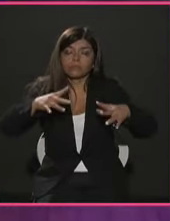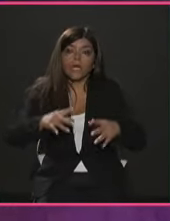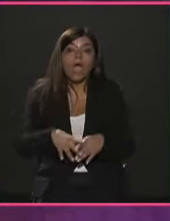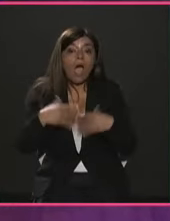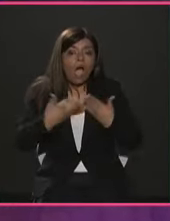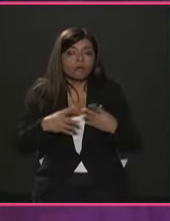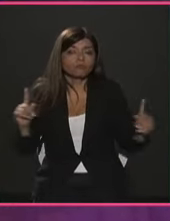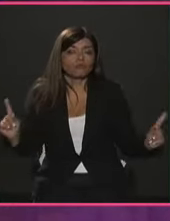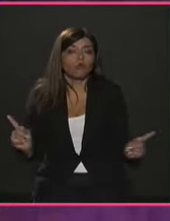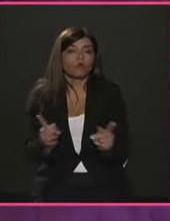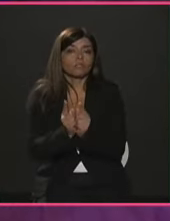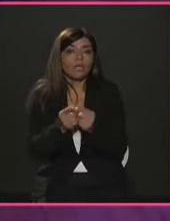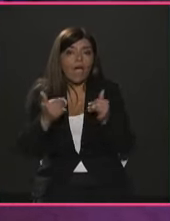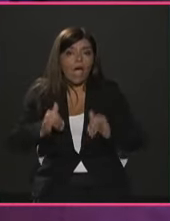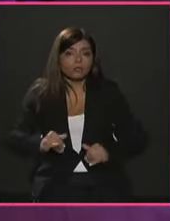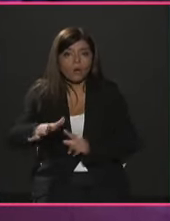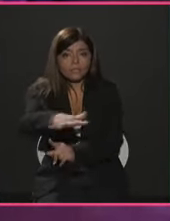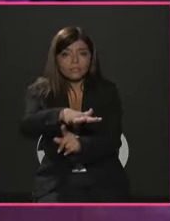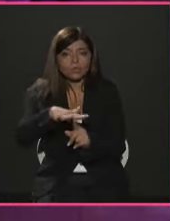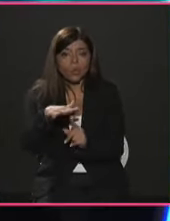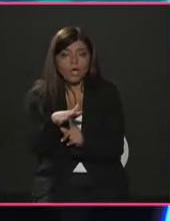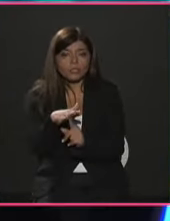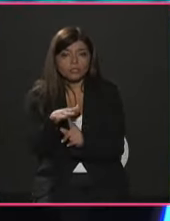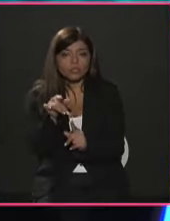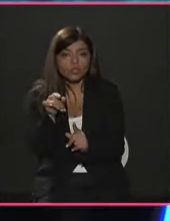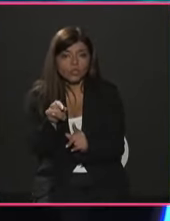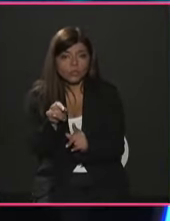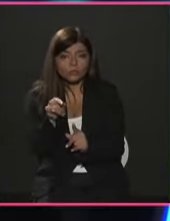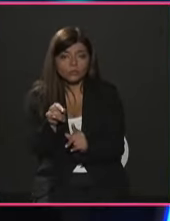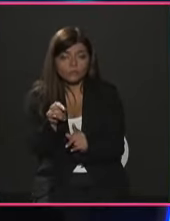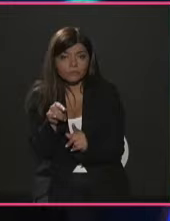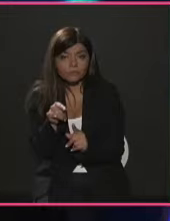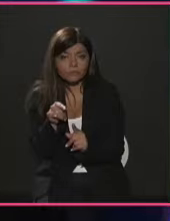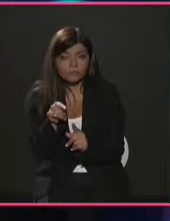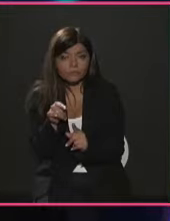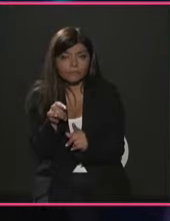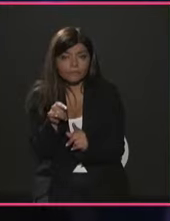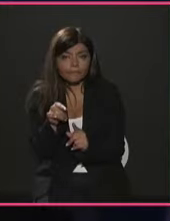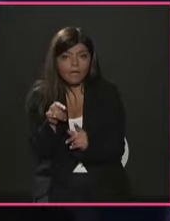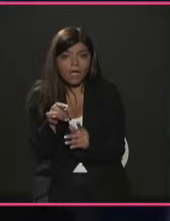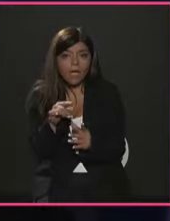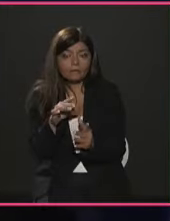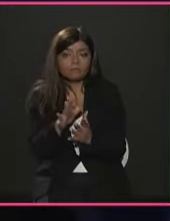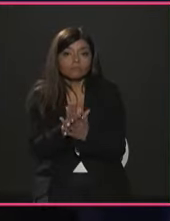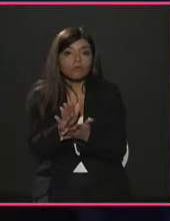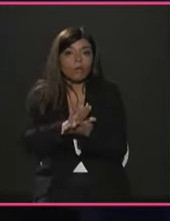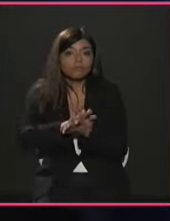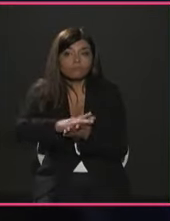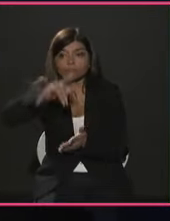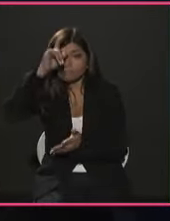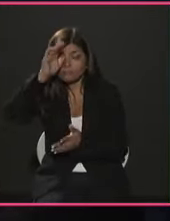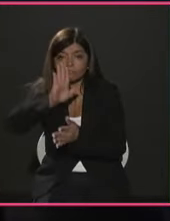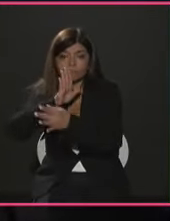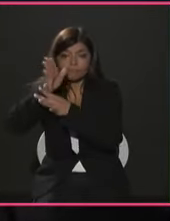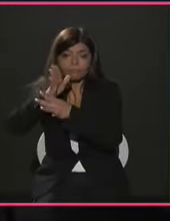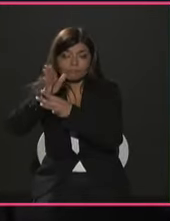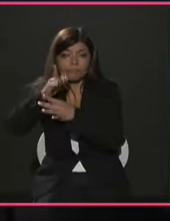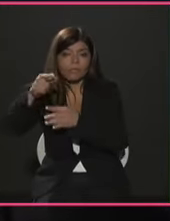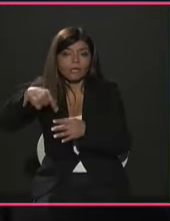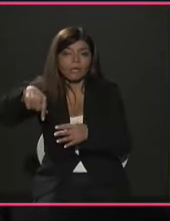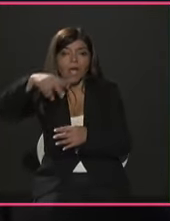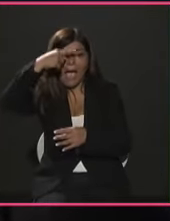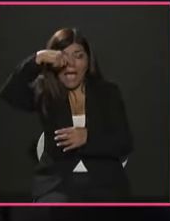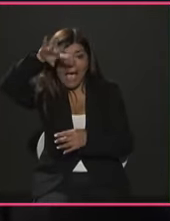la actual situación en la eh la región arábica está